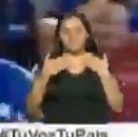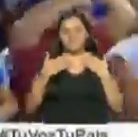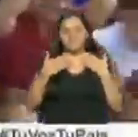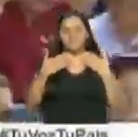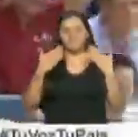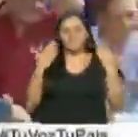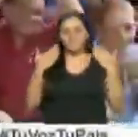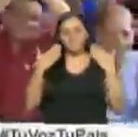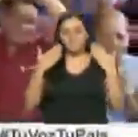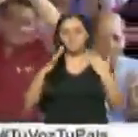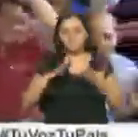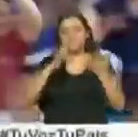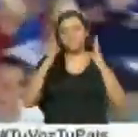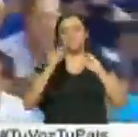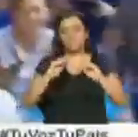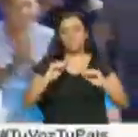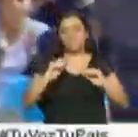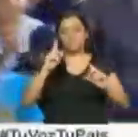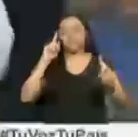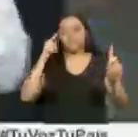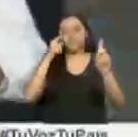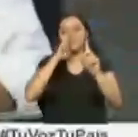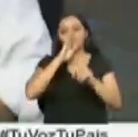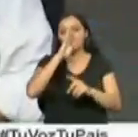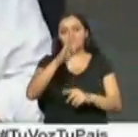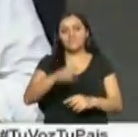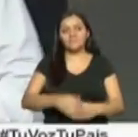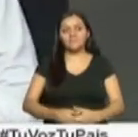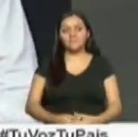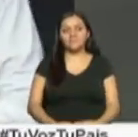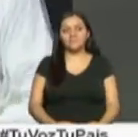revolución educativa! Y hasta la victoria siempre, compatriotas.